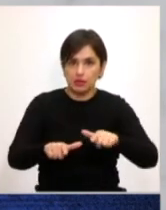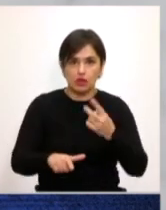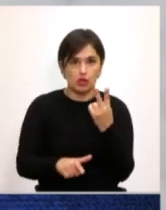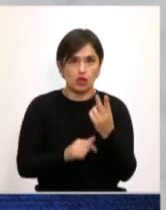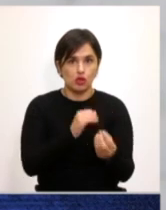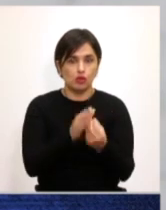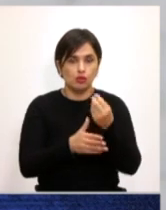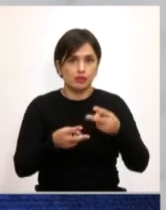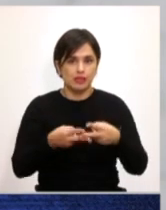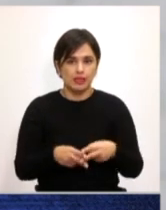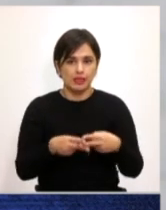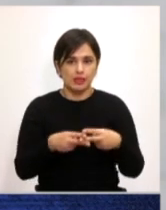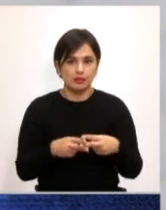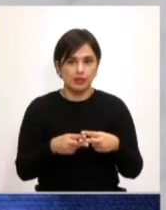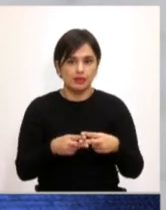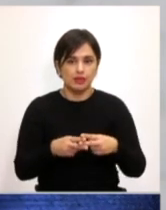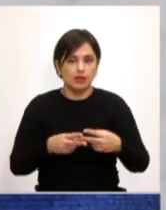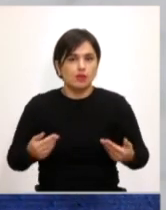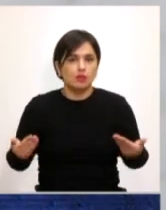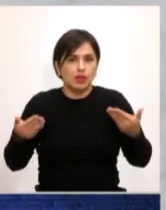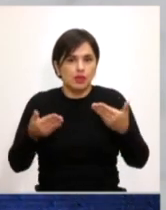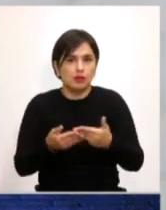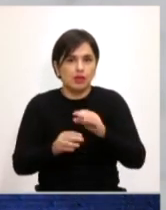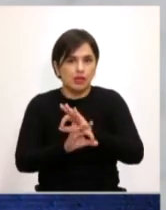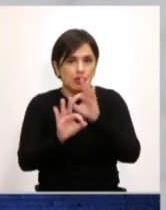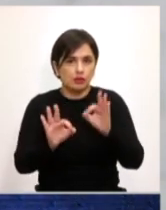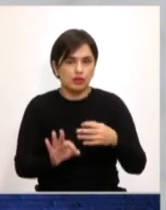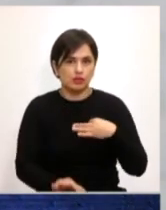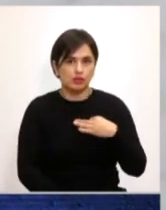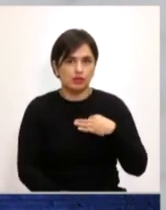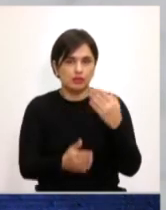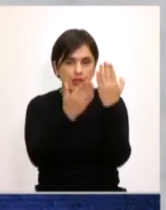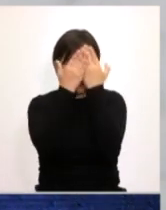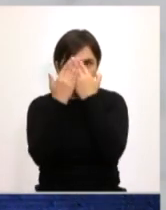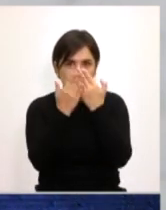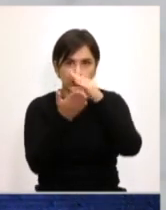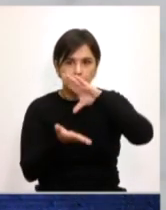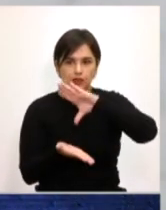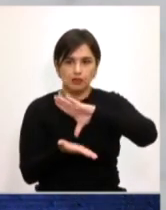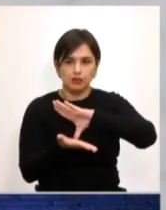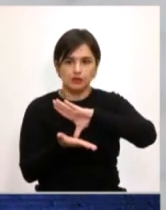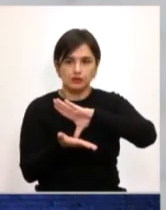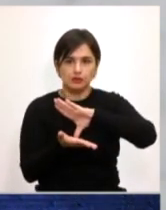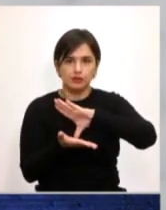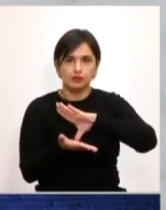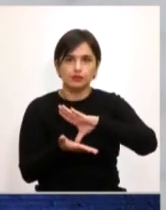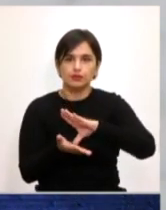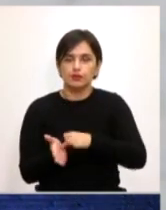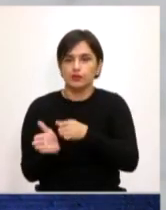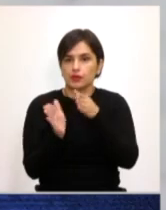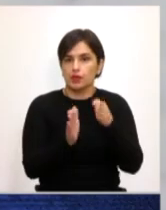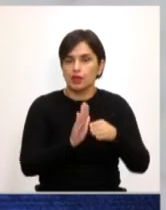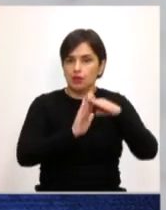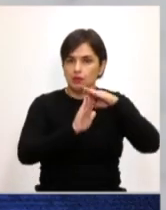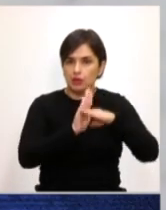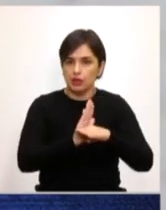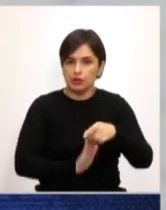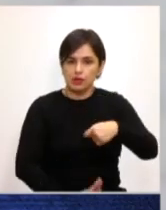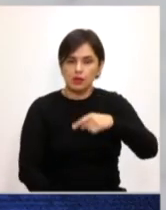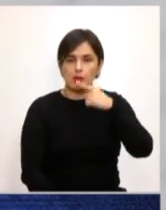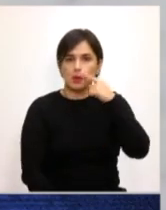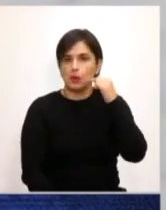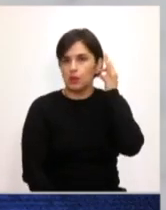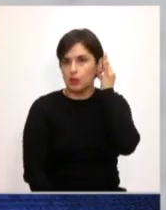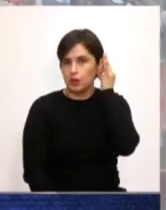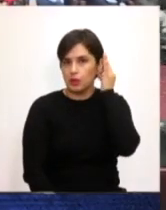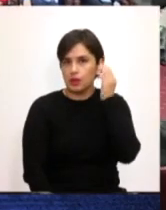nuevos mecanismos para contribuir a la educación cívica de estudiantes del país. Tanto el programa Senadoras y Senadores